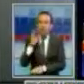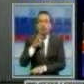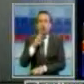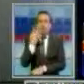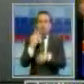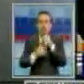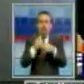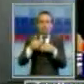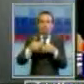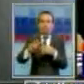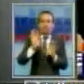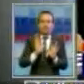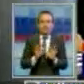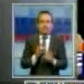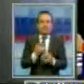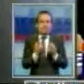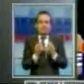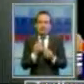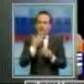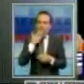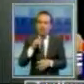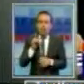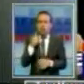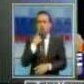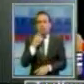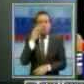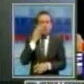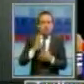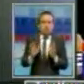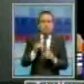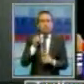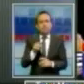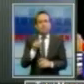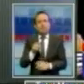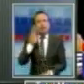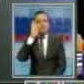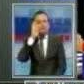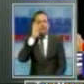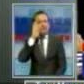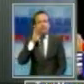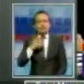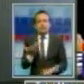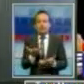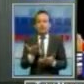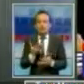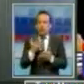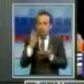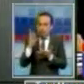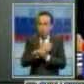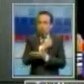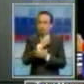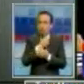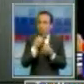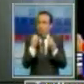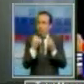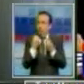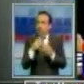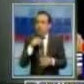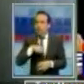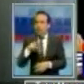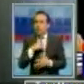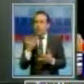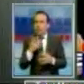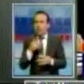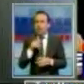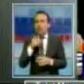estos 4 años. Usted dice que da lo mismo si es hombre o son mujeres, sí, pero en su minuto para Michelle Bachelet ya lo destacó como un gran logro el tema de que fuera un gabinete